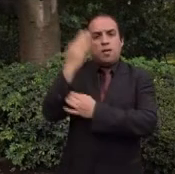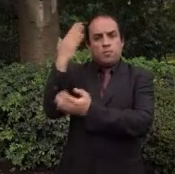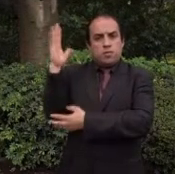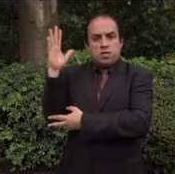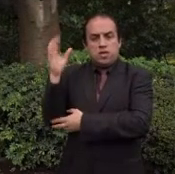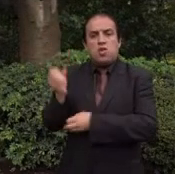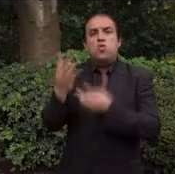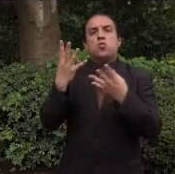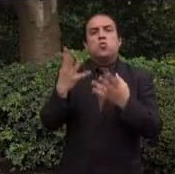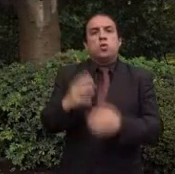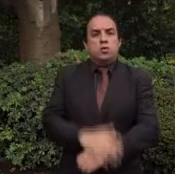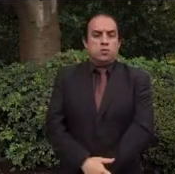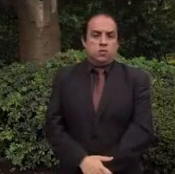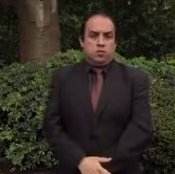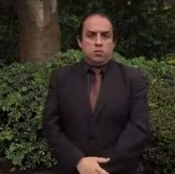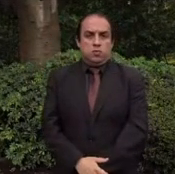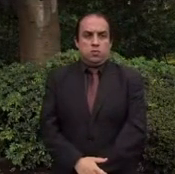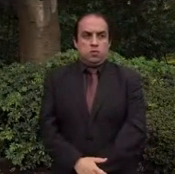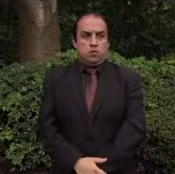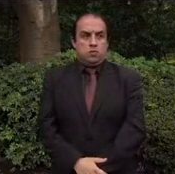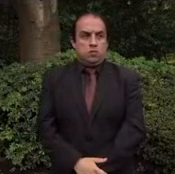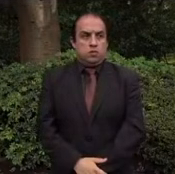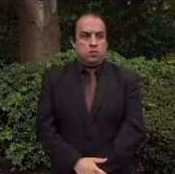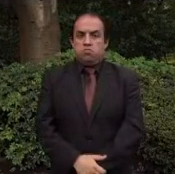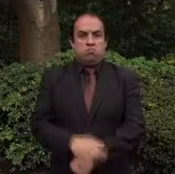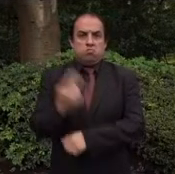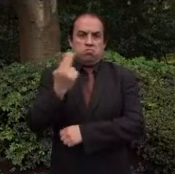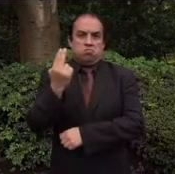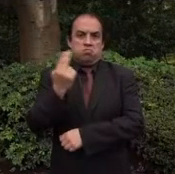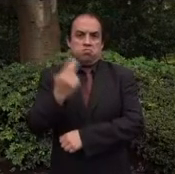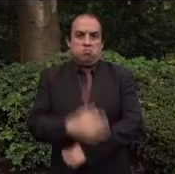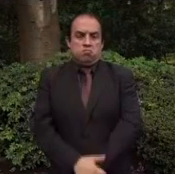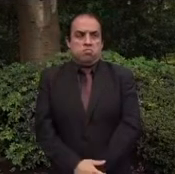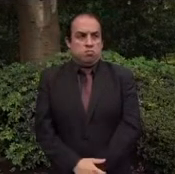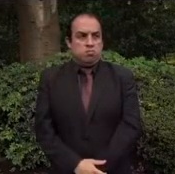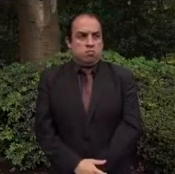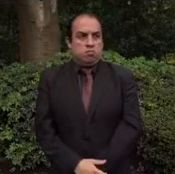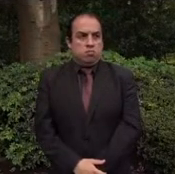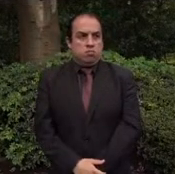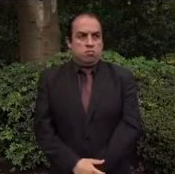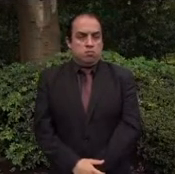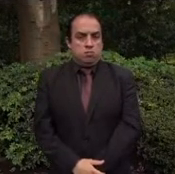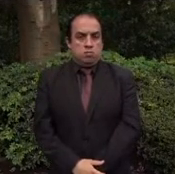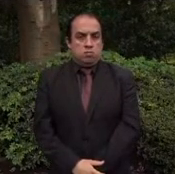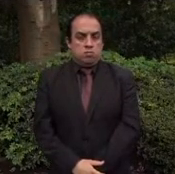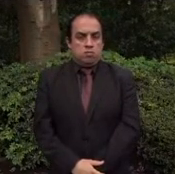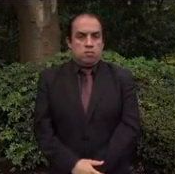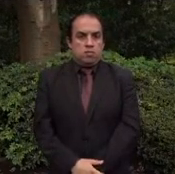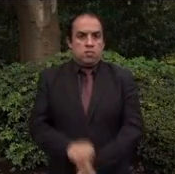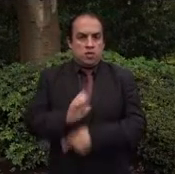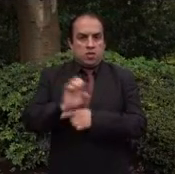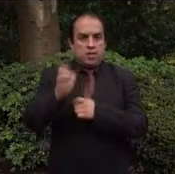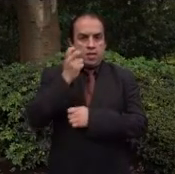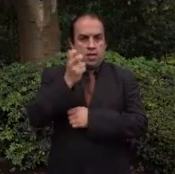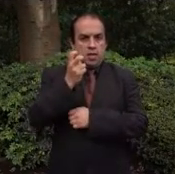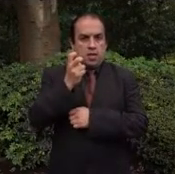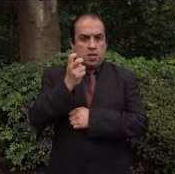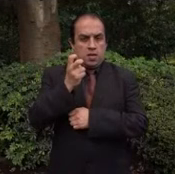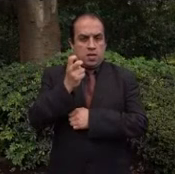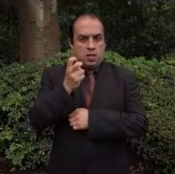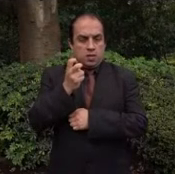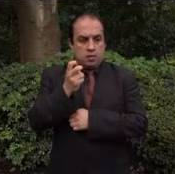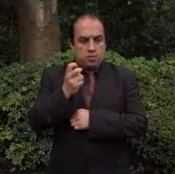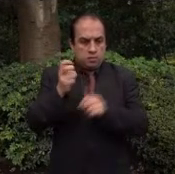¿cuántos serían derribados? No, no se requiere talar árboles. Ninguno. Entonces, esta situación de estos